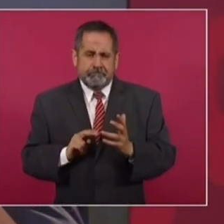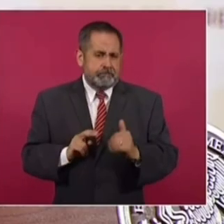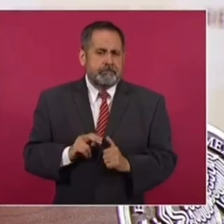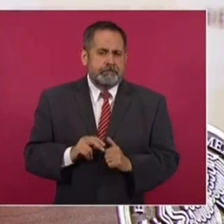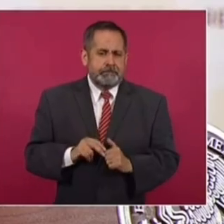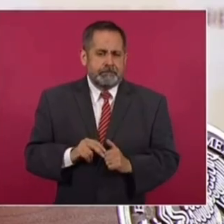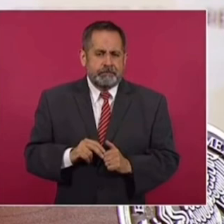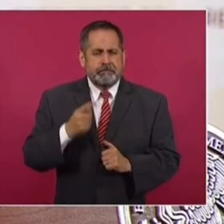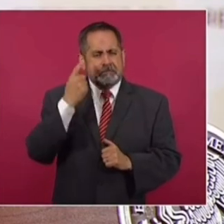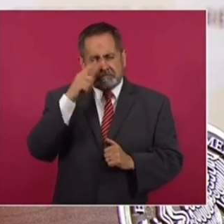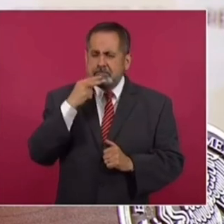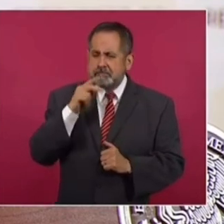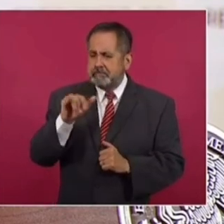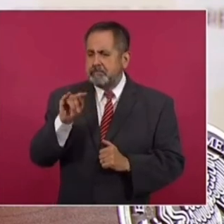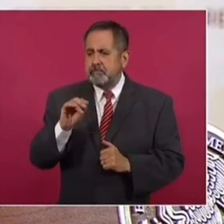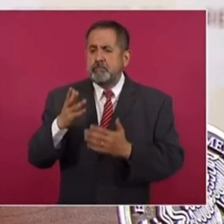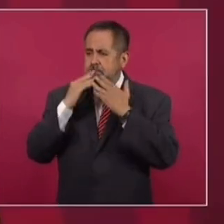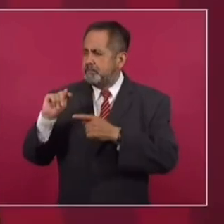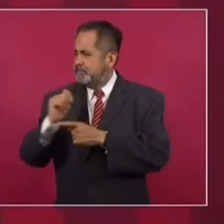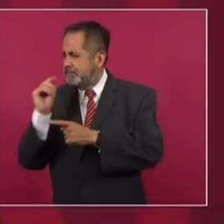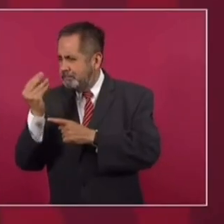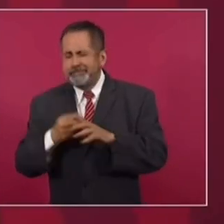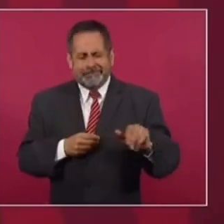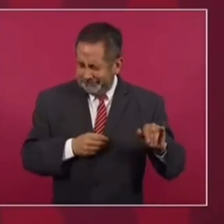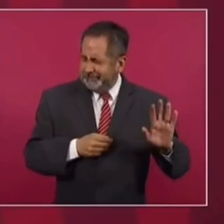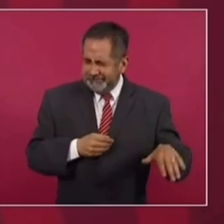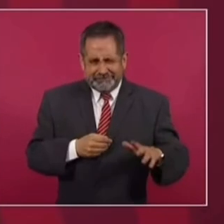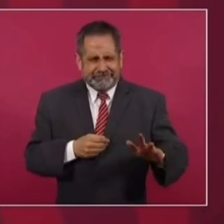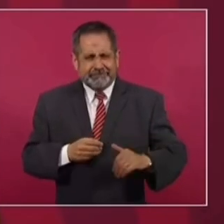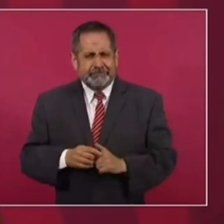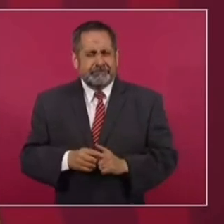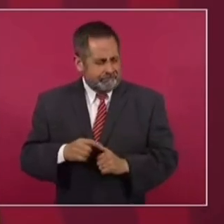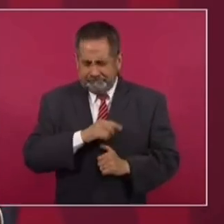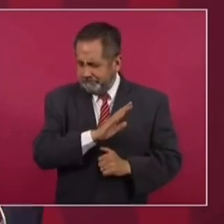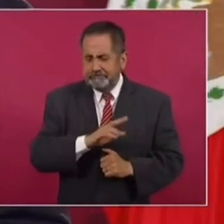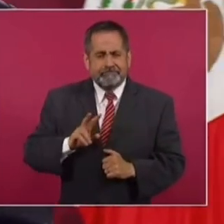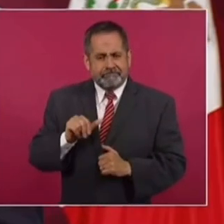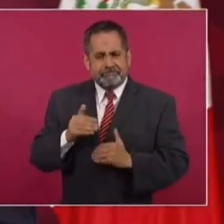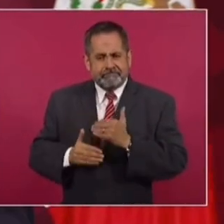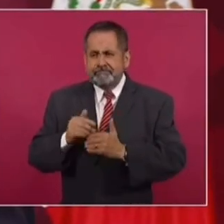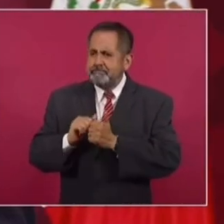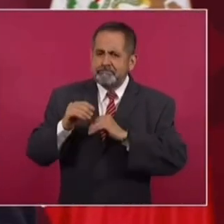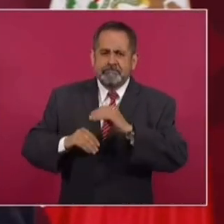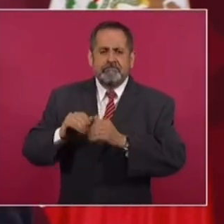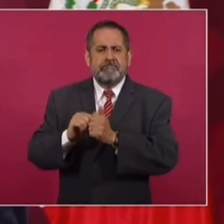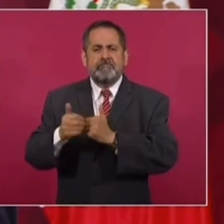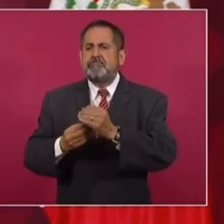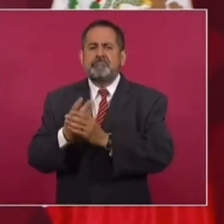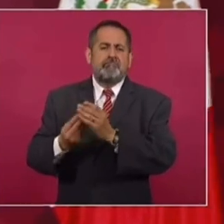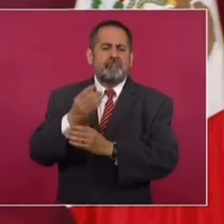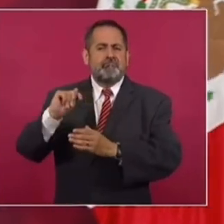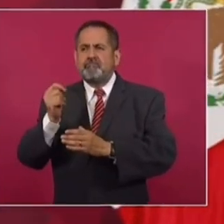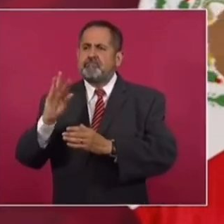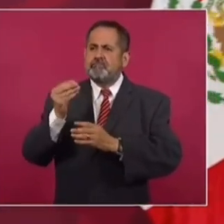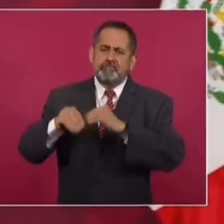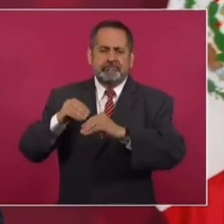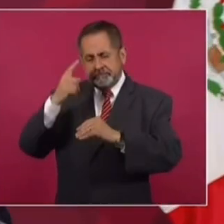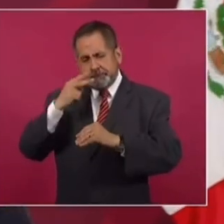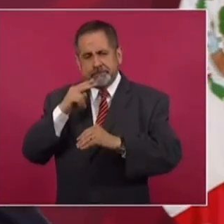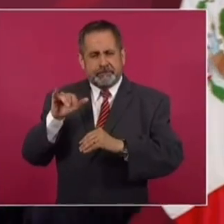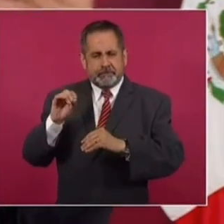para que vamos a tener el litio si nos va a faltar la tecnología sí pero ahí vamos a ir desarrollando la tecnología